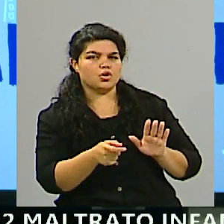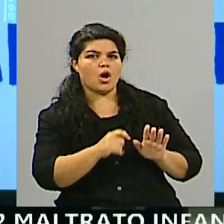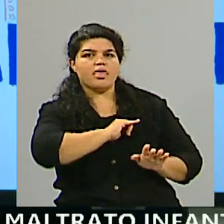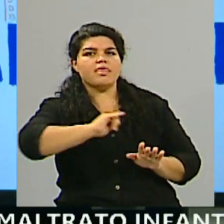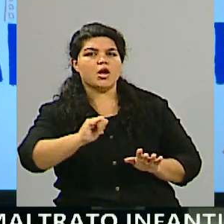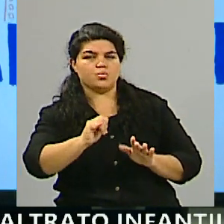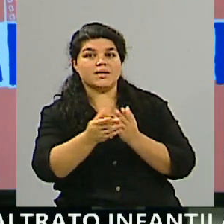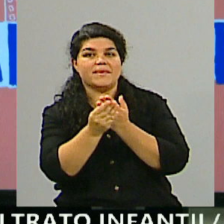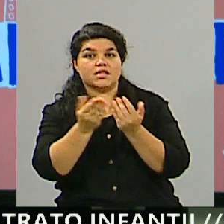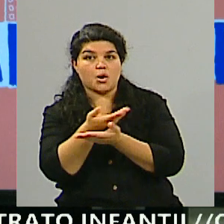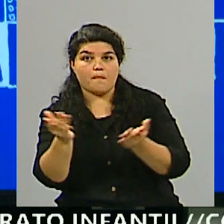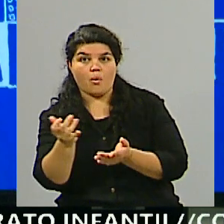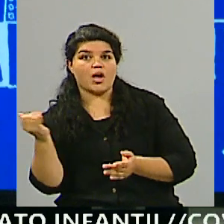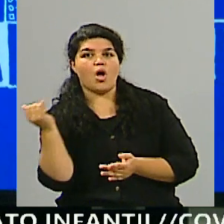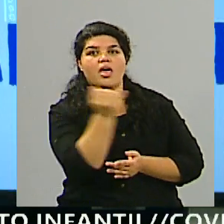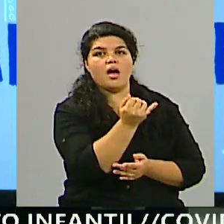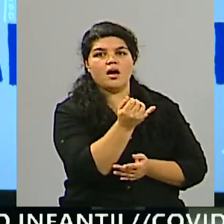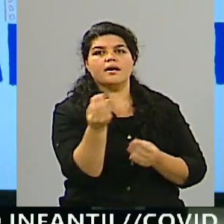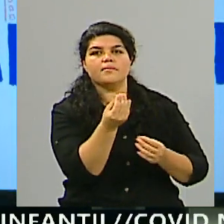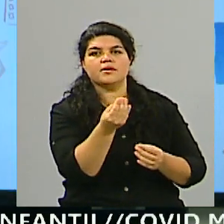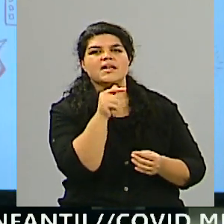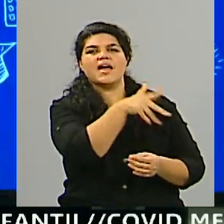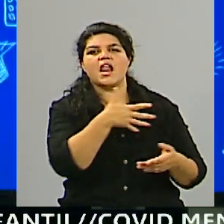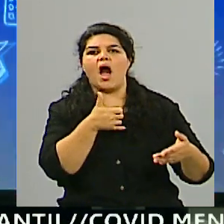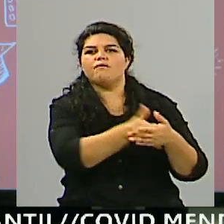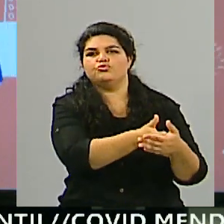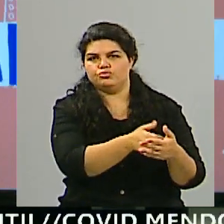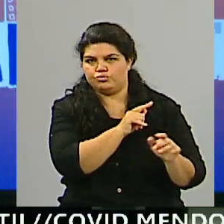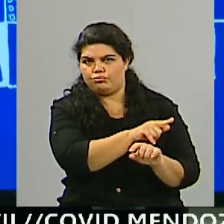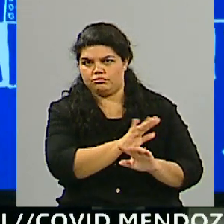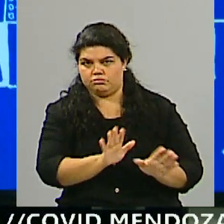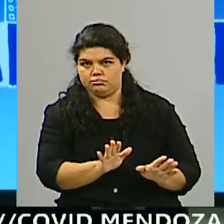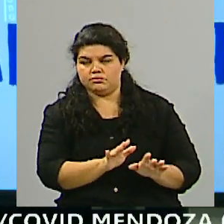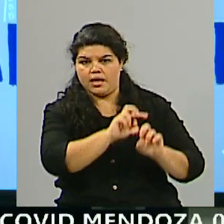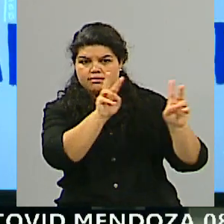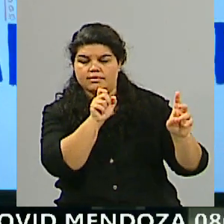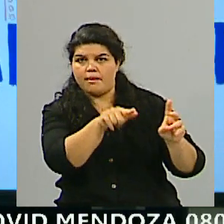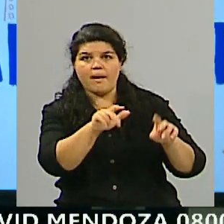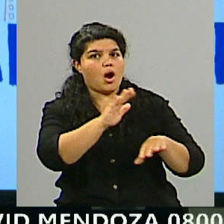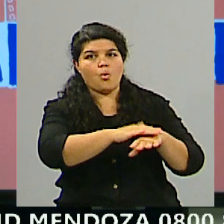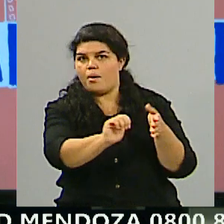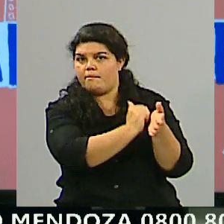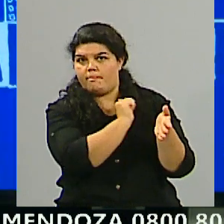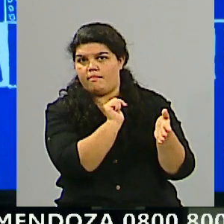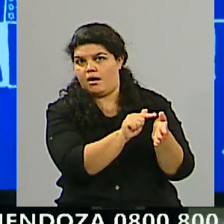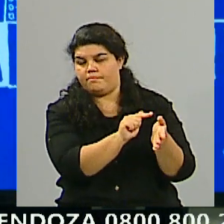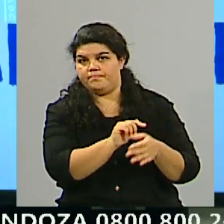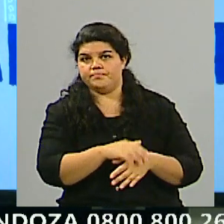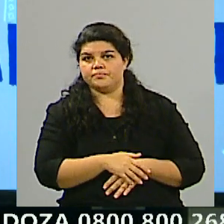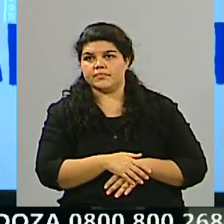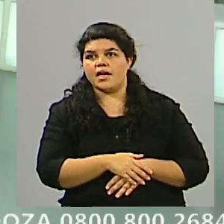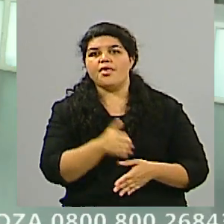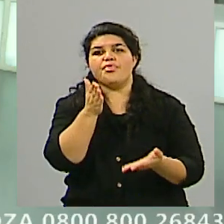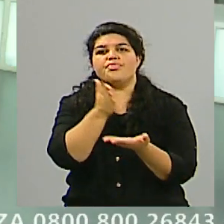Ministerio Público, que es el delito de violación sexual. En el derecho penal existen ciertos principios